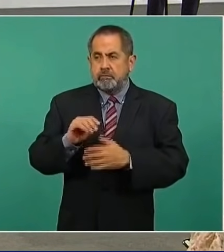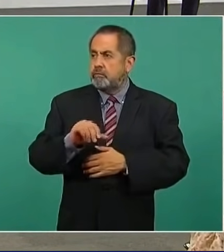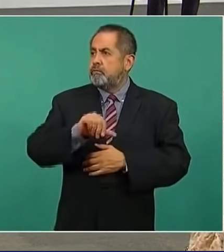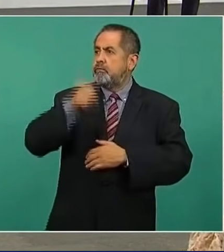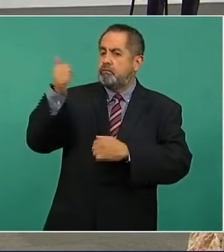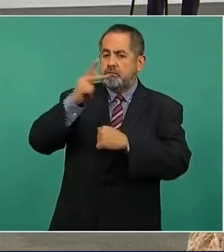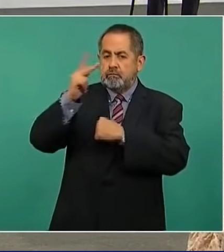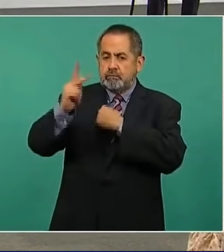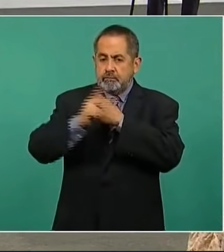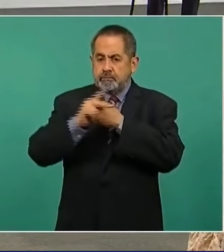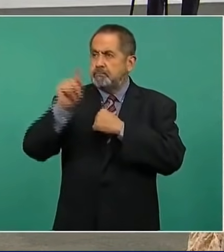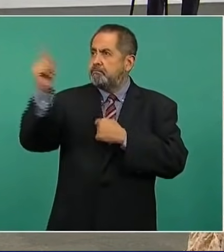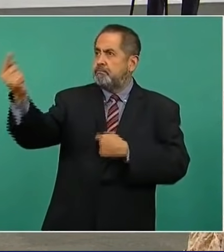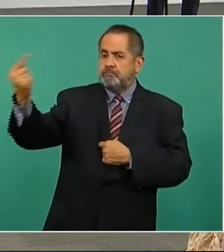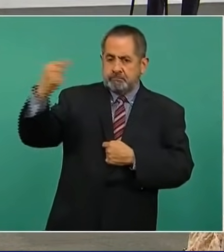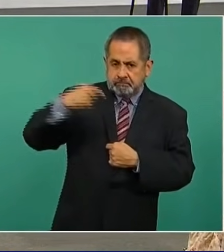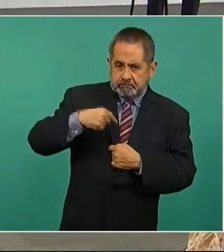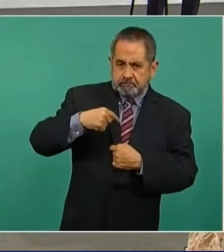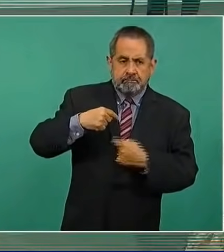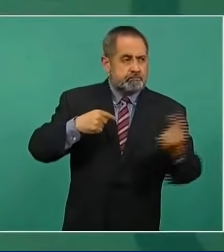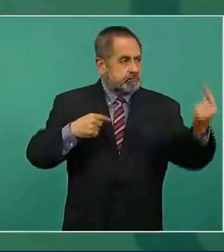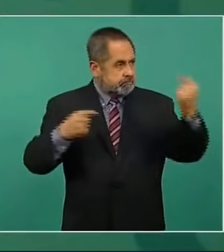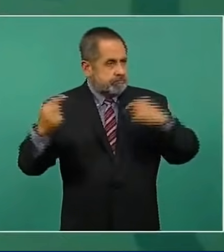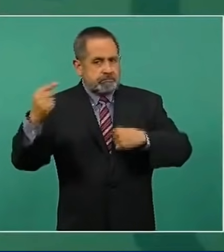felicitaciones de gobiernos,